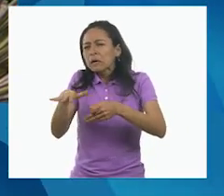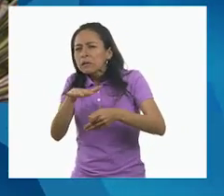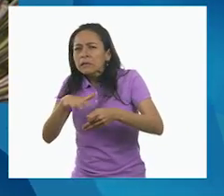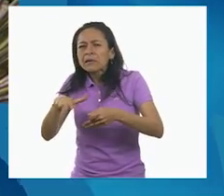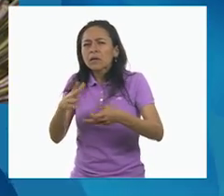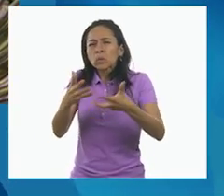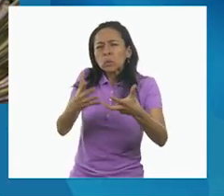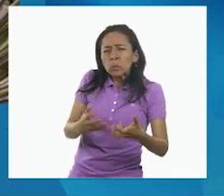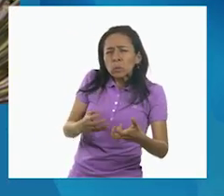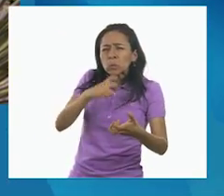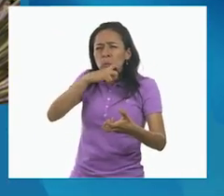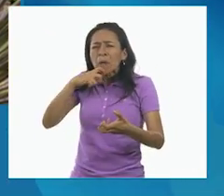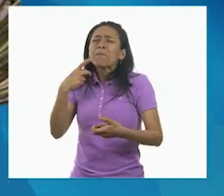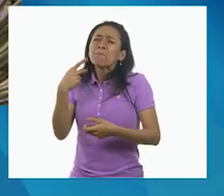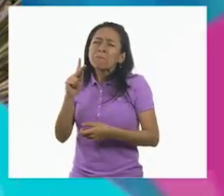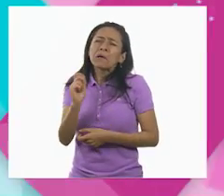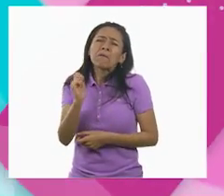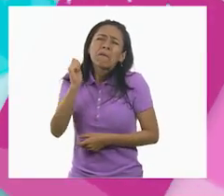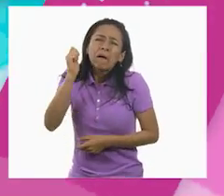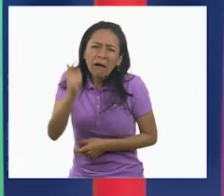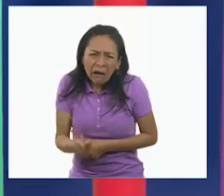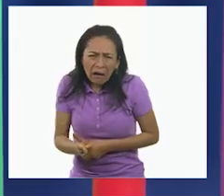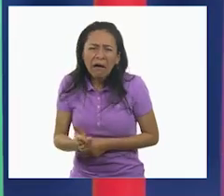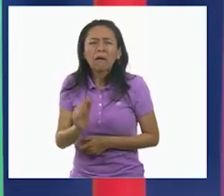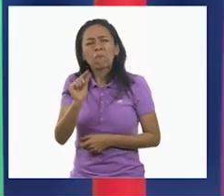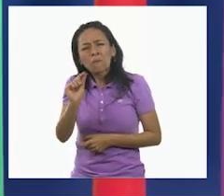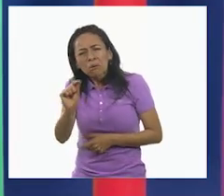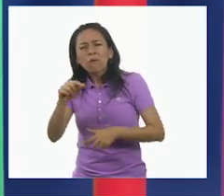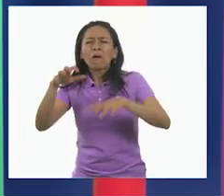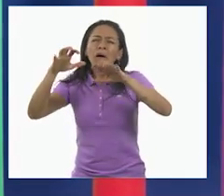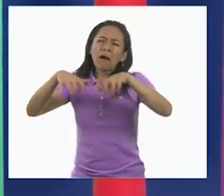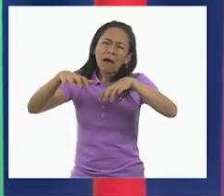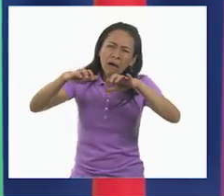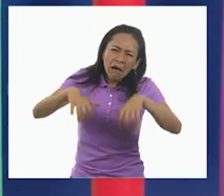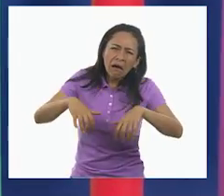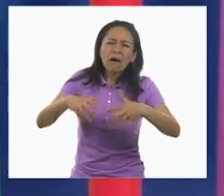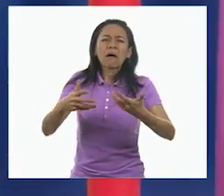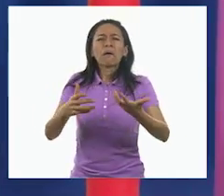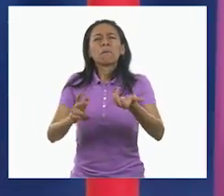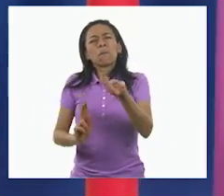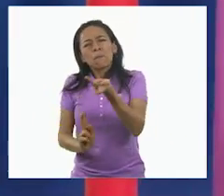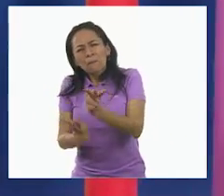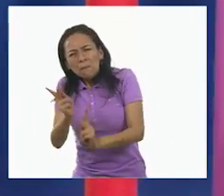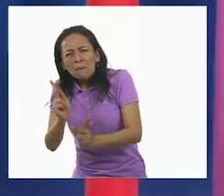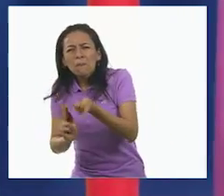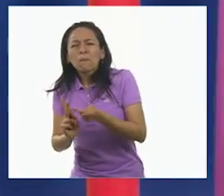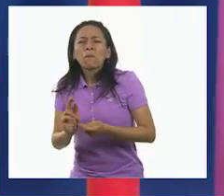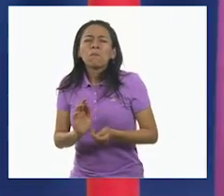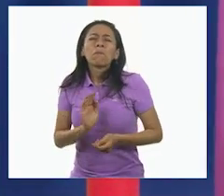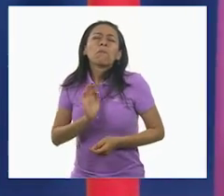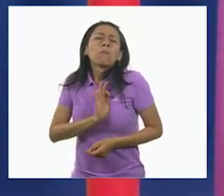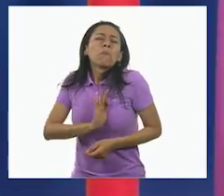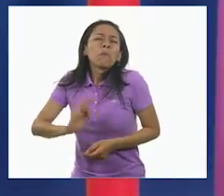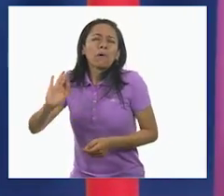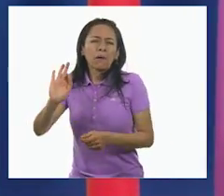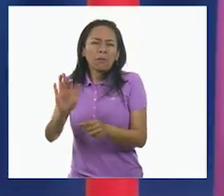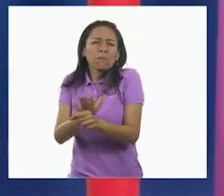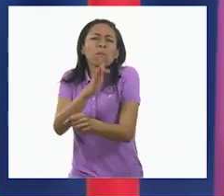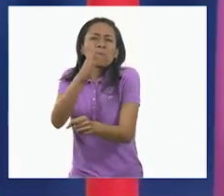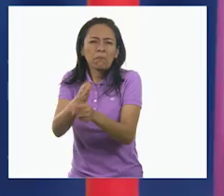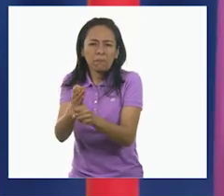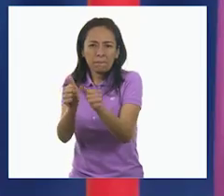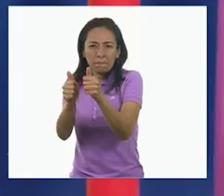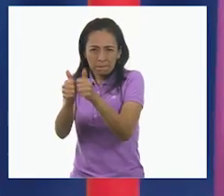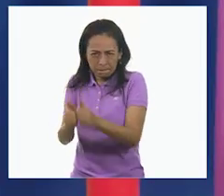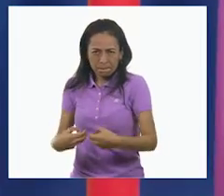agua, cierta lluvia, algunas condiciones para poder vivir, pero bueno, siempre con sus complicaciones porque